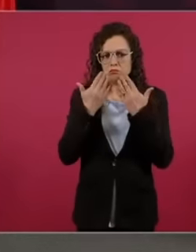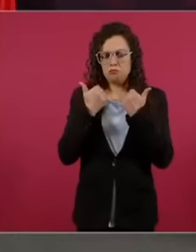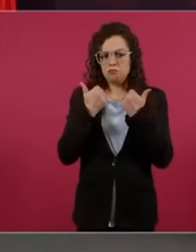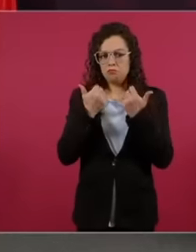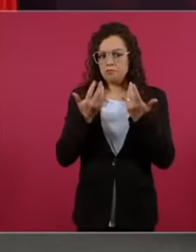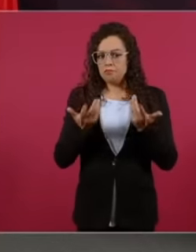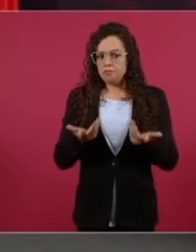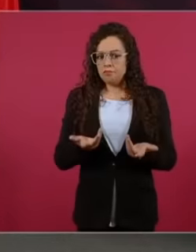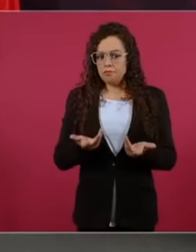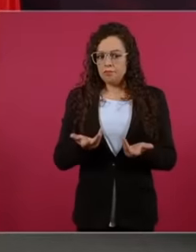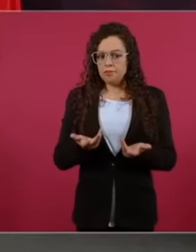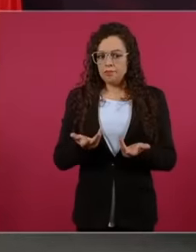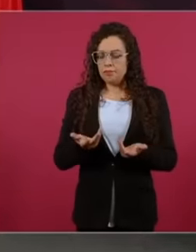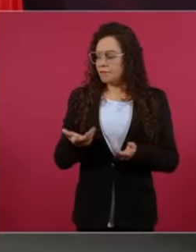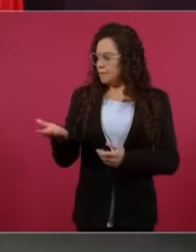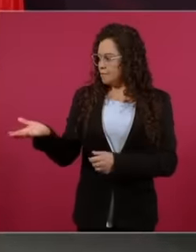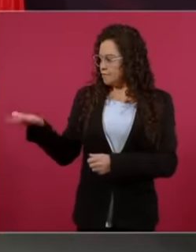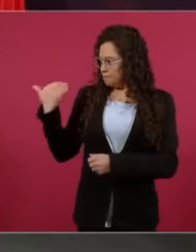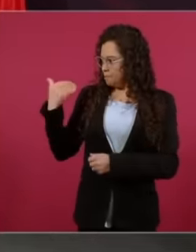ponla.